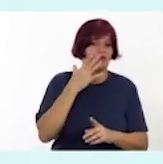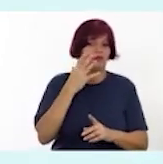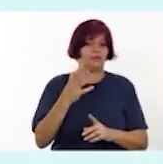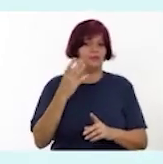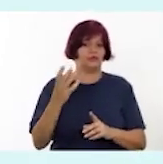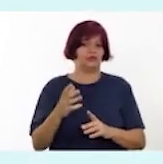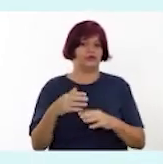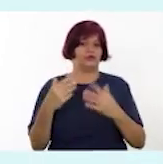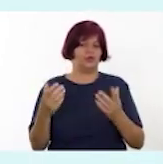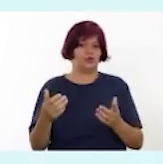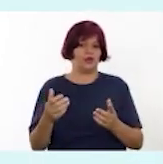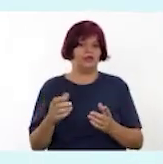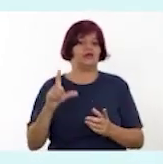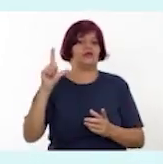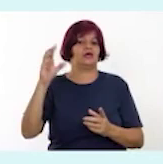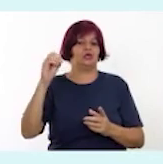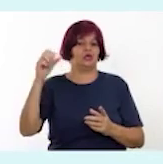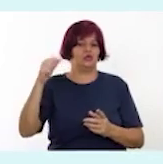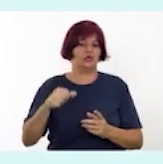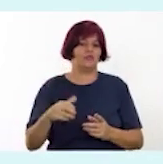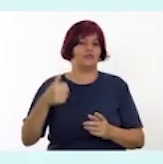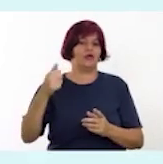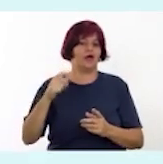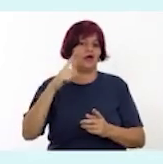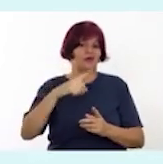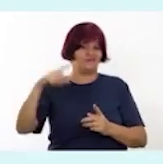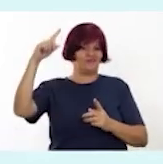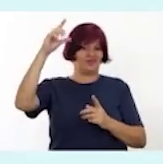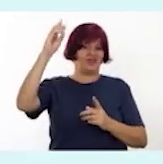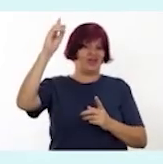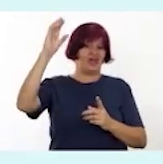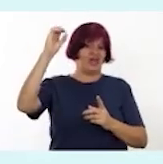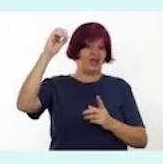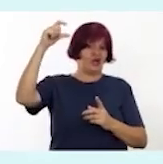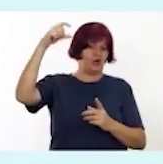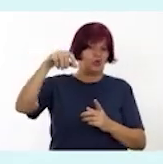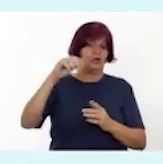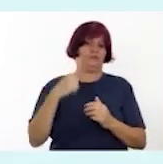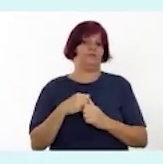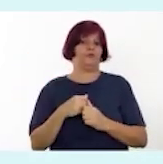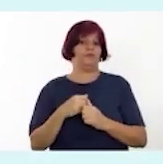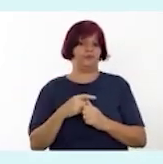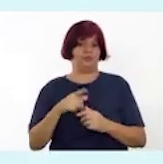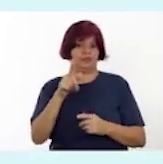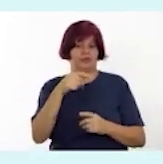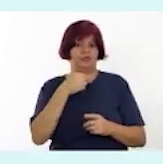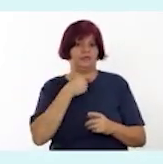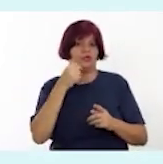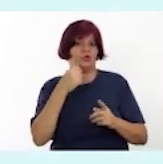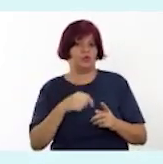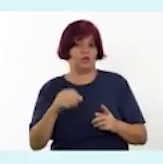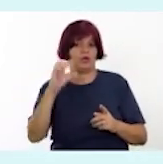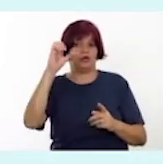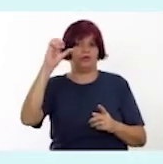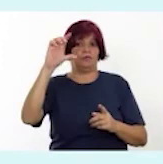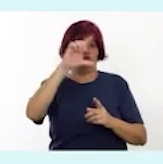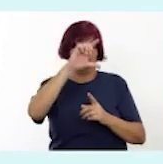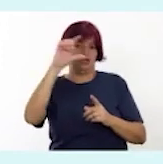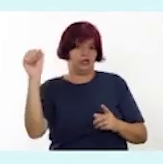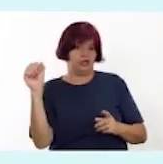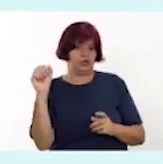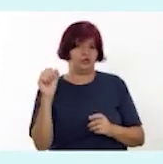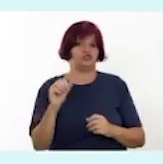inmediatamente, bueno, surge una identidad fundamental, que es la identidad fundamental logarítmica. A la logaritmo en base a de b es igual a b. Aquí